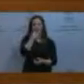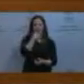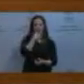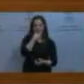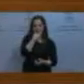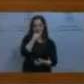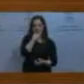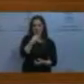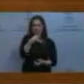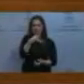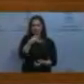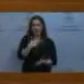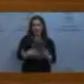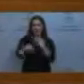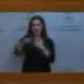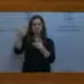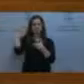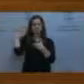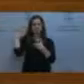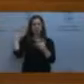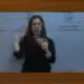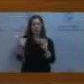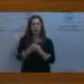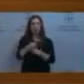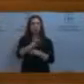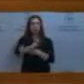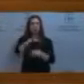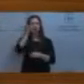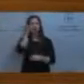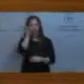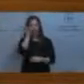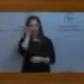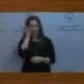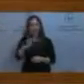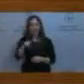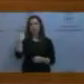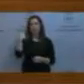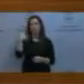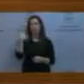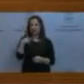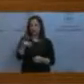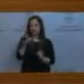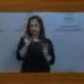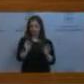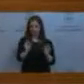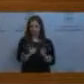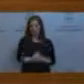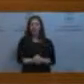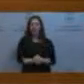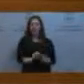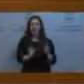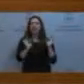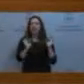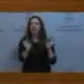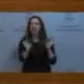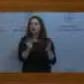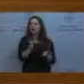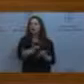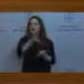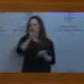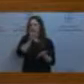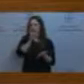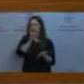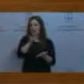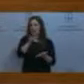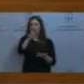con una consejera y con un presidente de la Confederación. Y eso es lo que ha pasado. Este es el segundo cuento